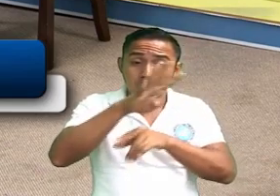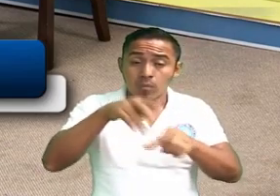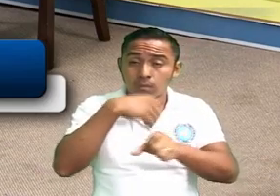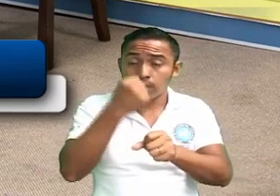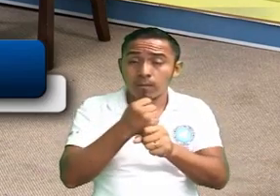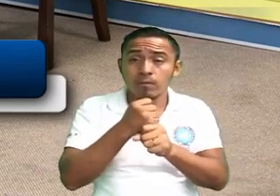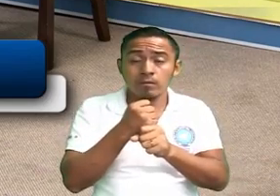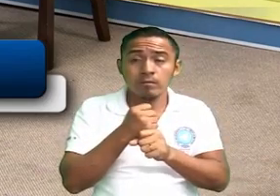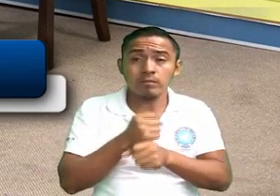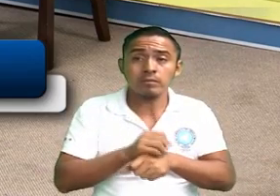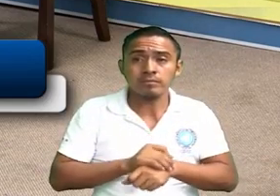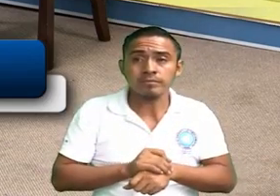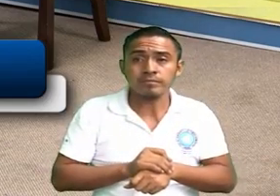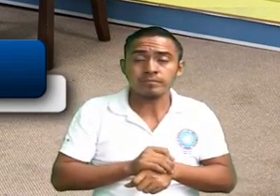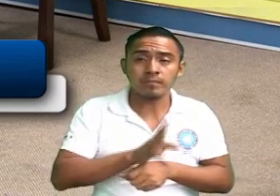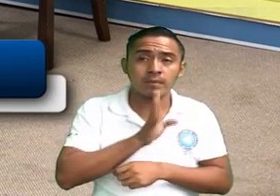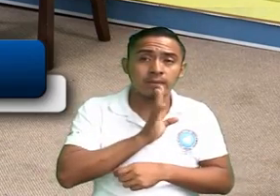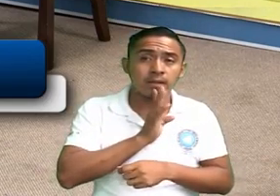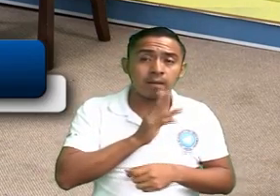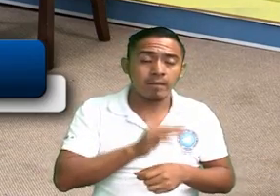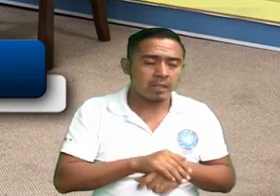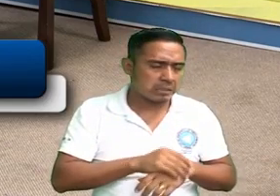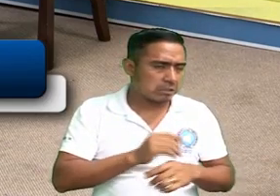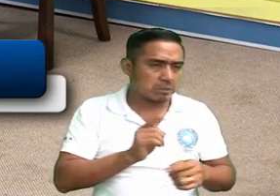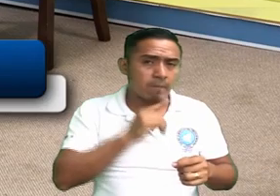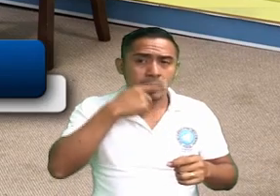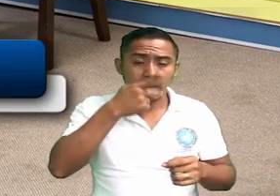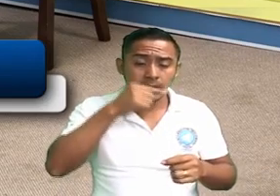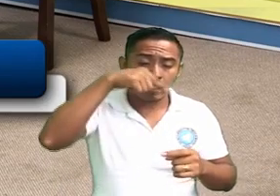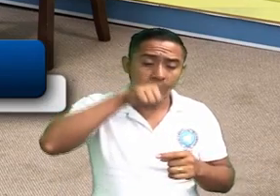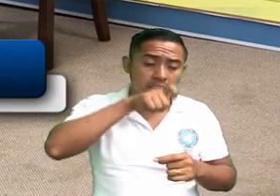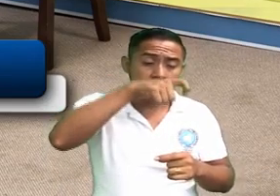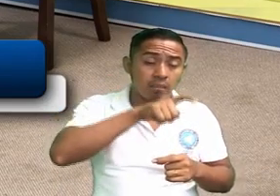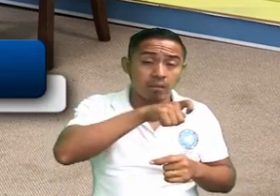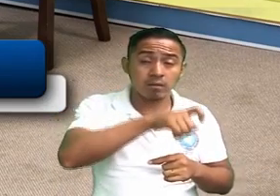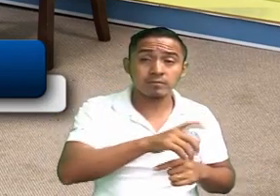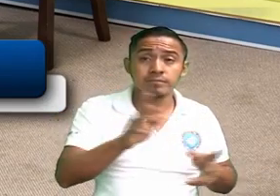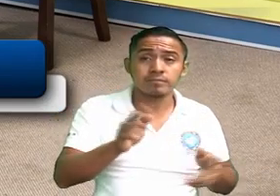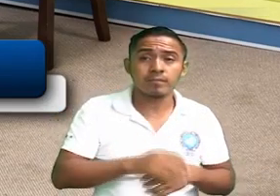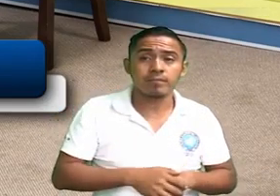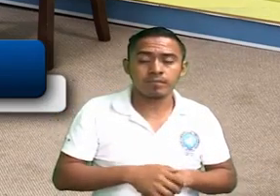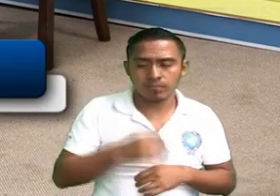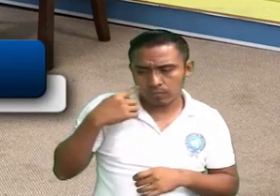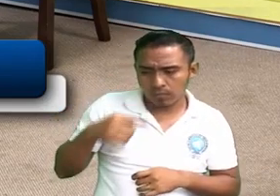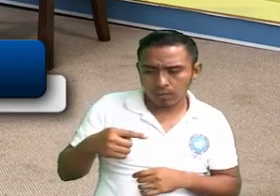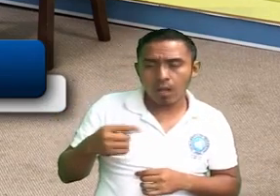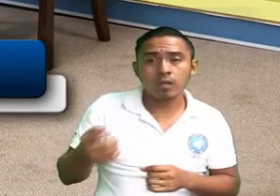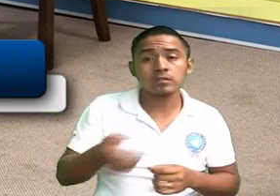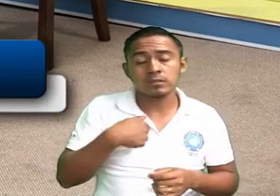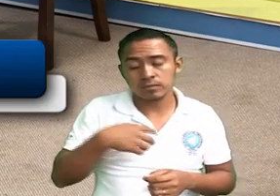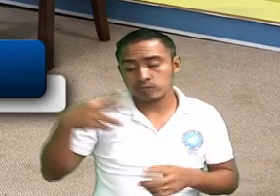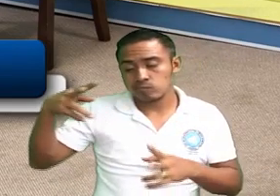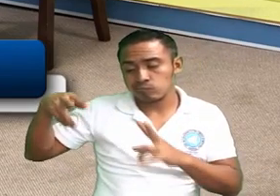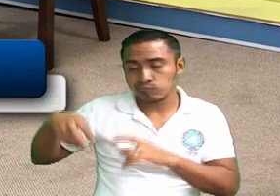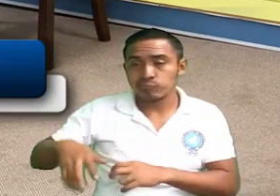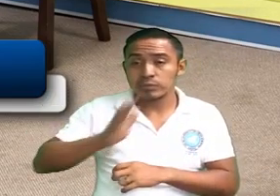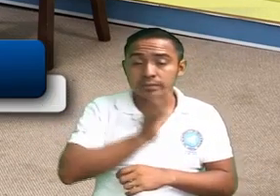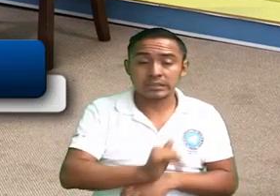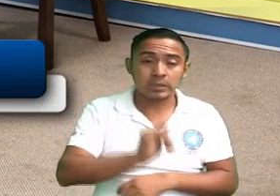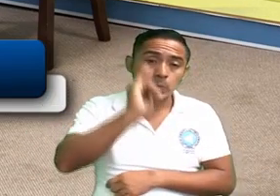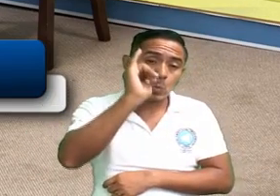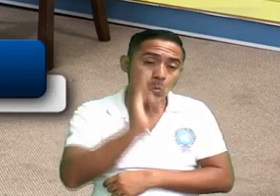o en las niñas? ¿O es parejo en ambos sexos? Es parejo, en las niñas y en los niños. Tengo un caso